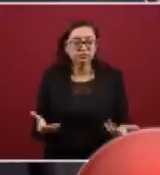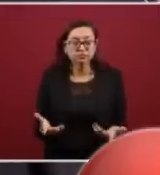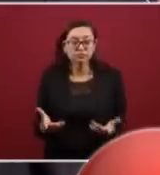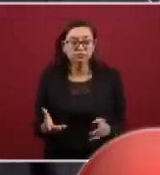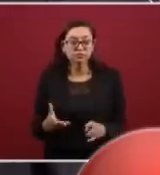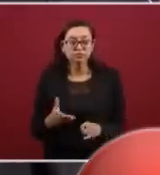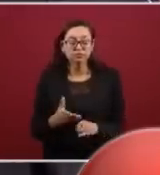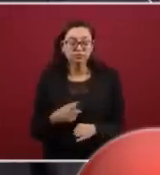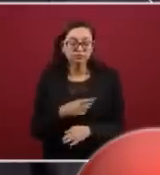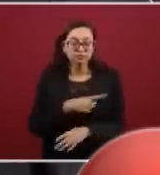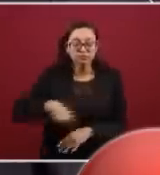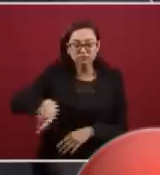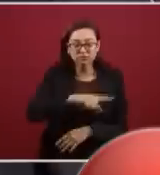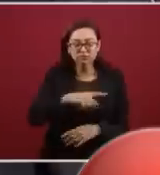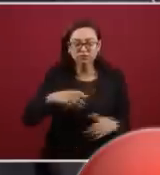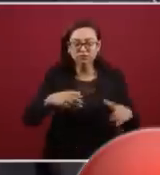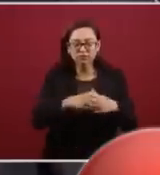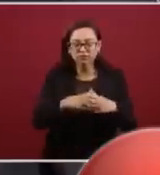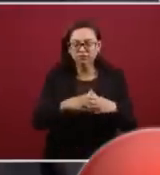aceptan la nueva realidad.